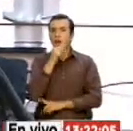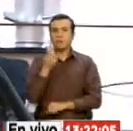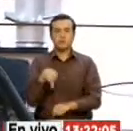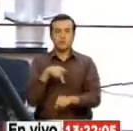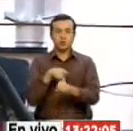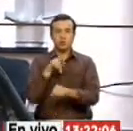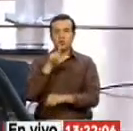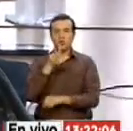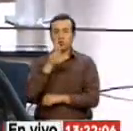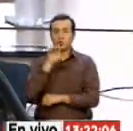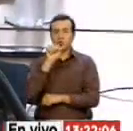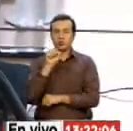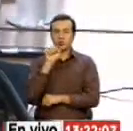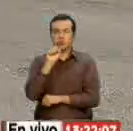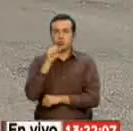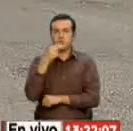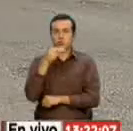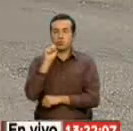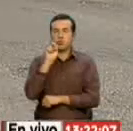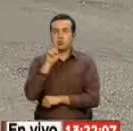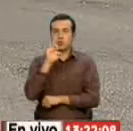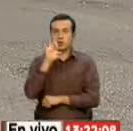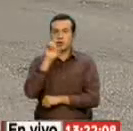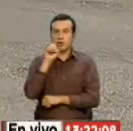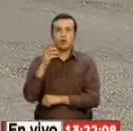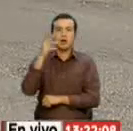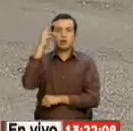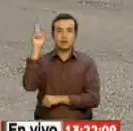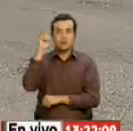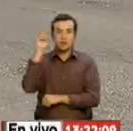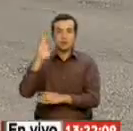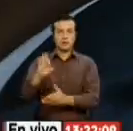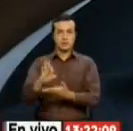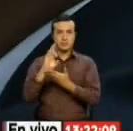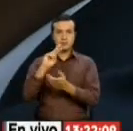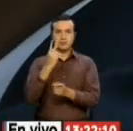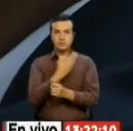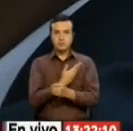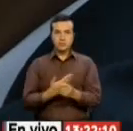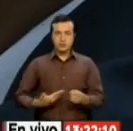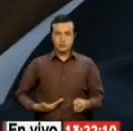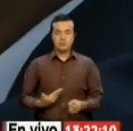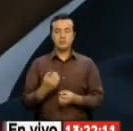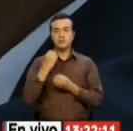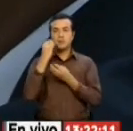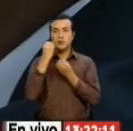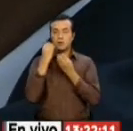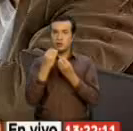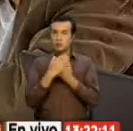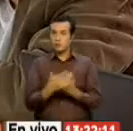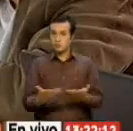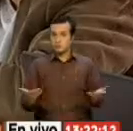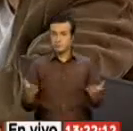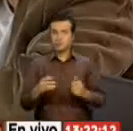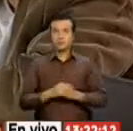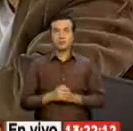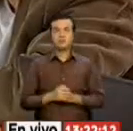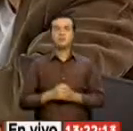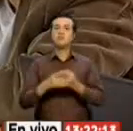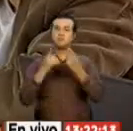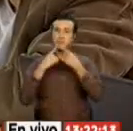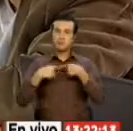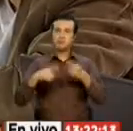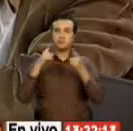Luis Hurtado Vargas, quien se presentó el anterior viernes como testigo del vicepresidente de la República. Él hizo